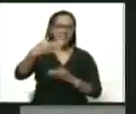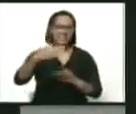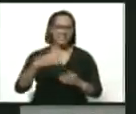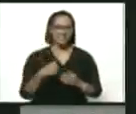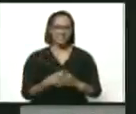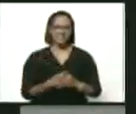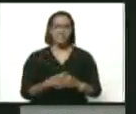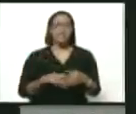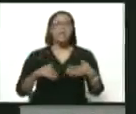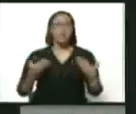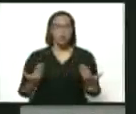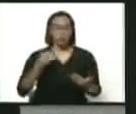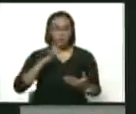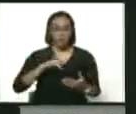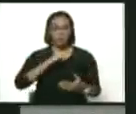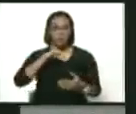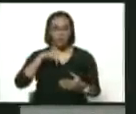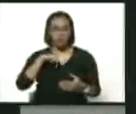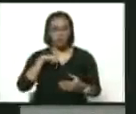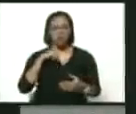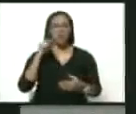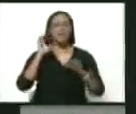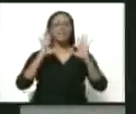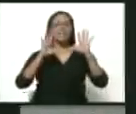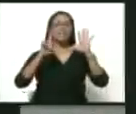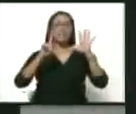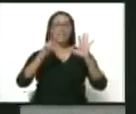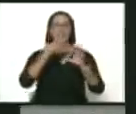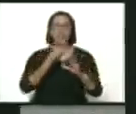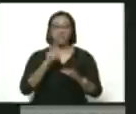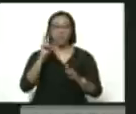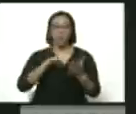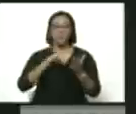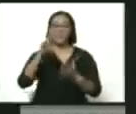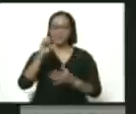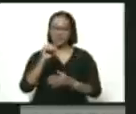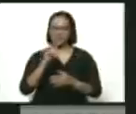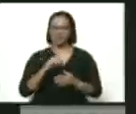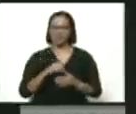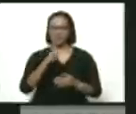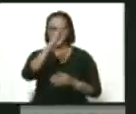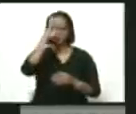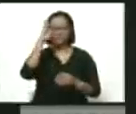Y cuando estemos nosotros, aquel 17 de diciembre del 2030, Diosdado,